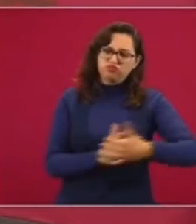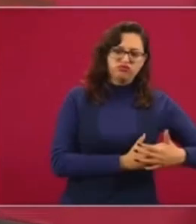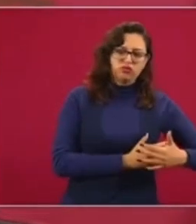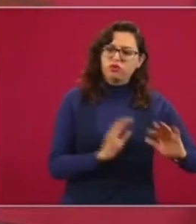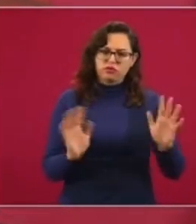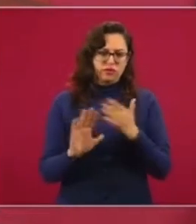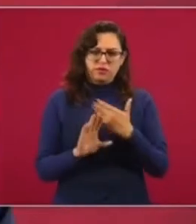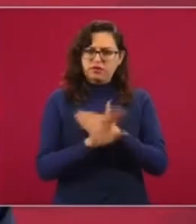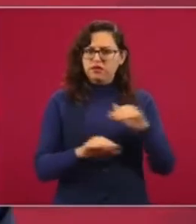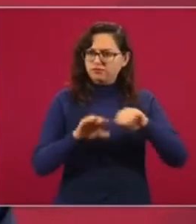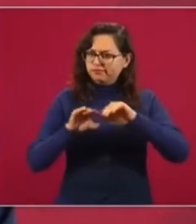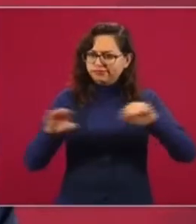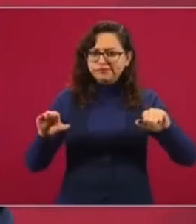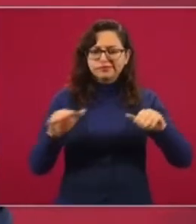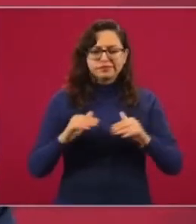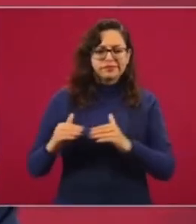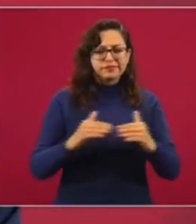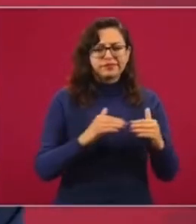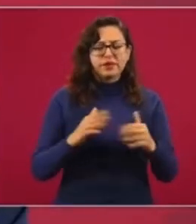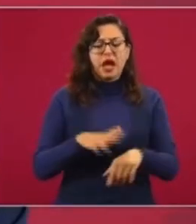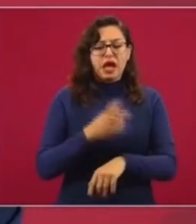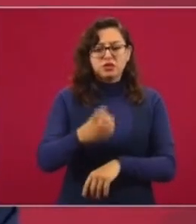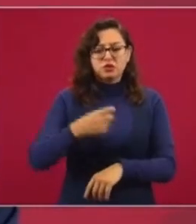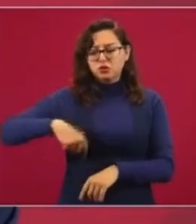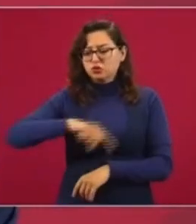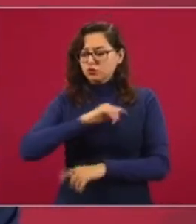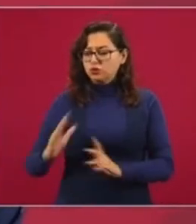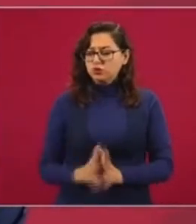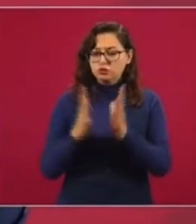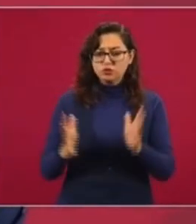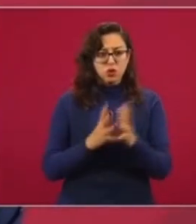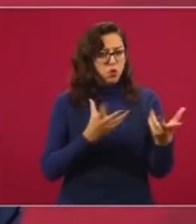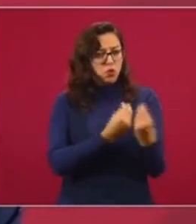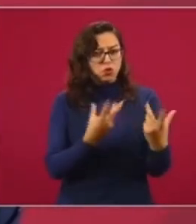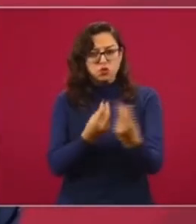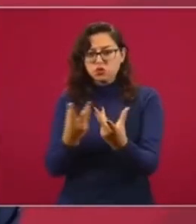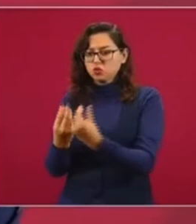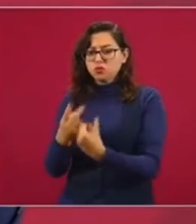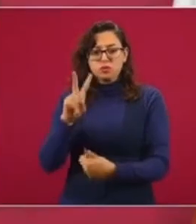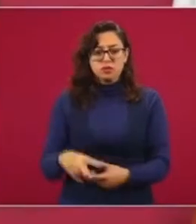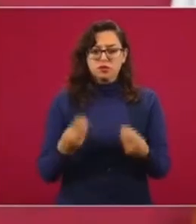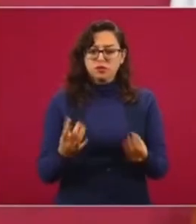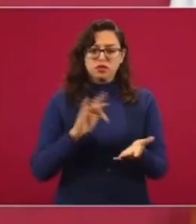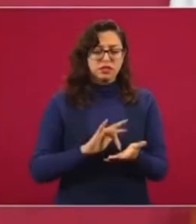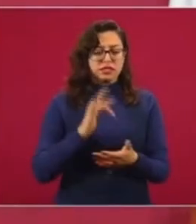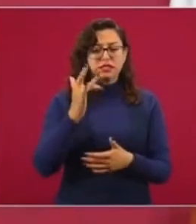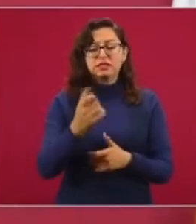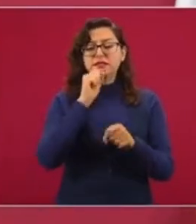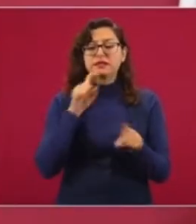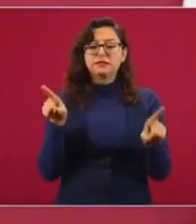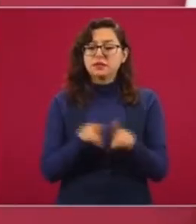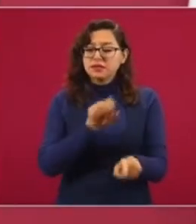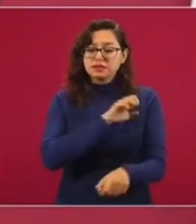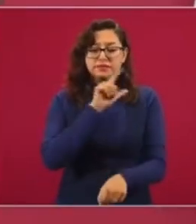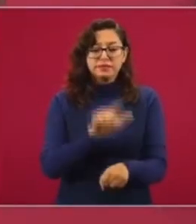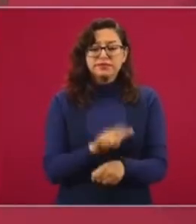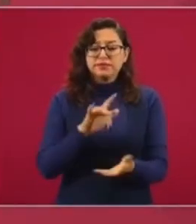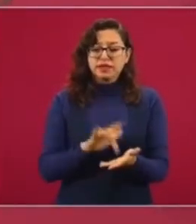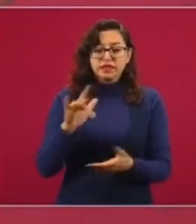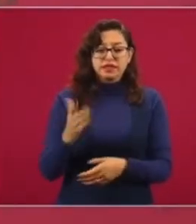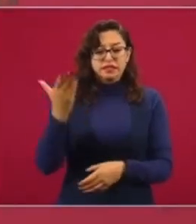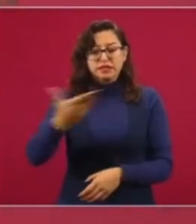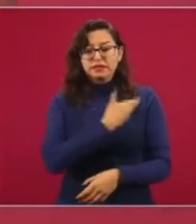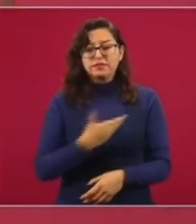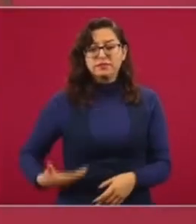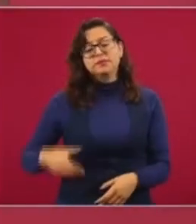entonces estamos participando con estas empresas les agradecemos mucho de manera muy especial quiero agradecer al presidente